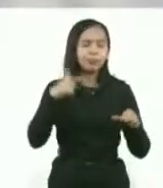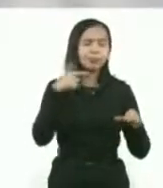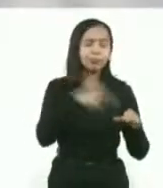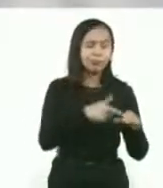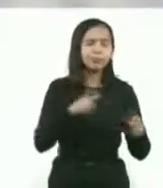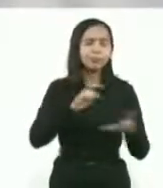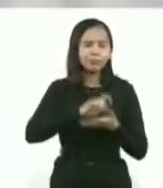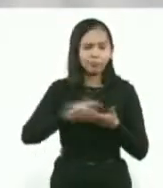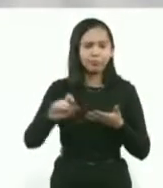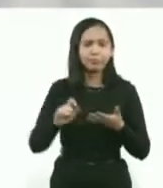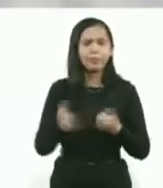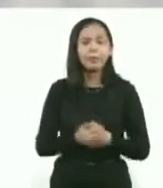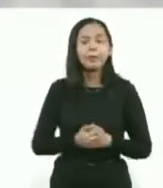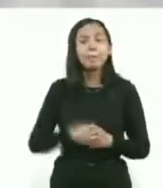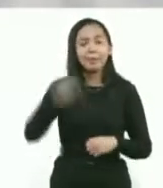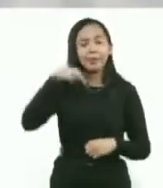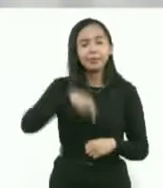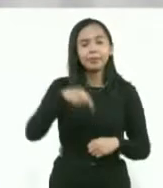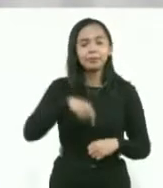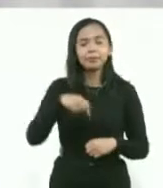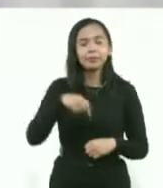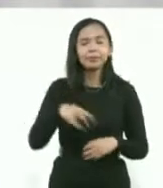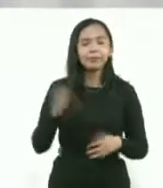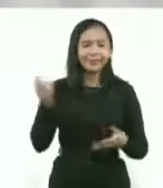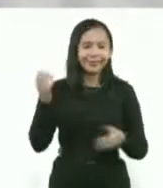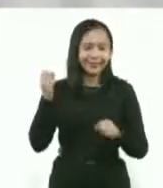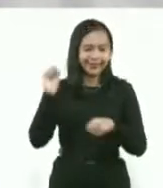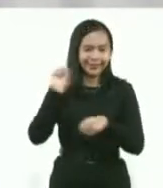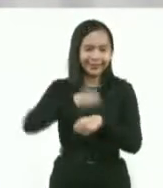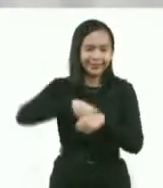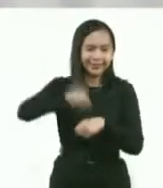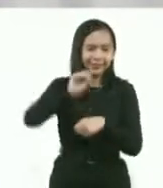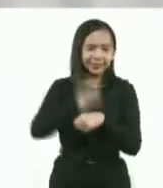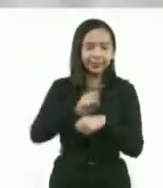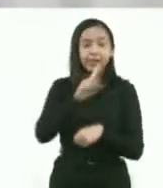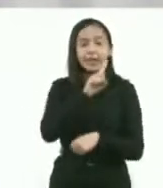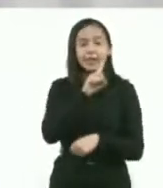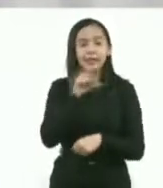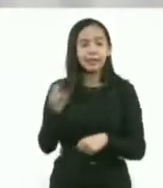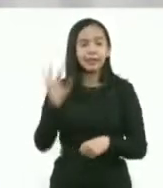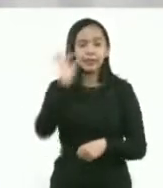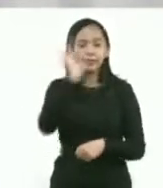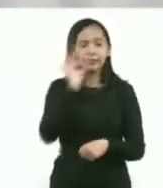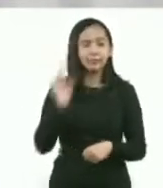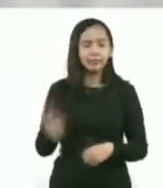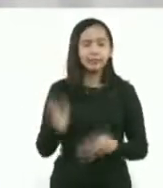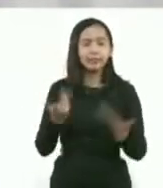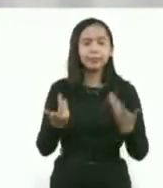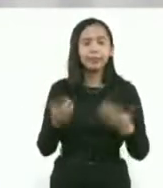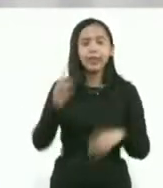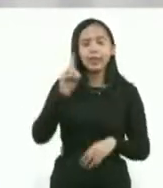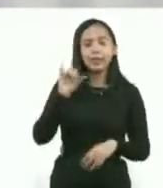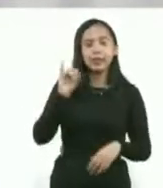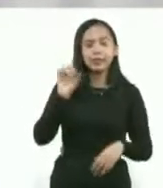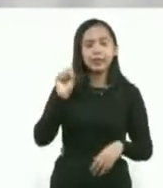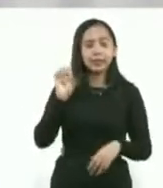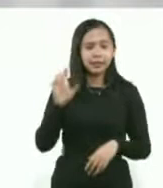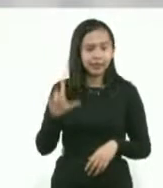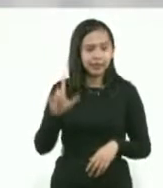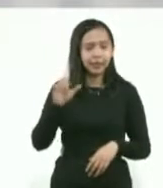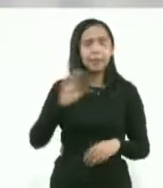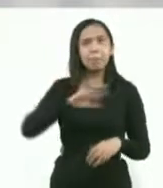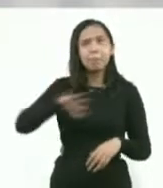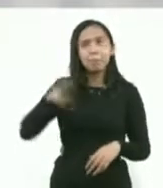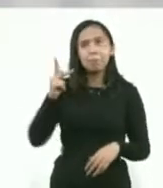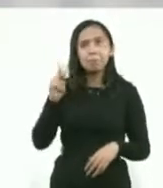En esta semana es del 100%, quiere decir que ni en diésel, ni en regular, ni en premium